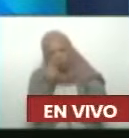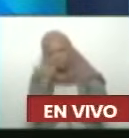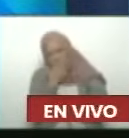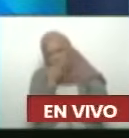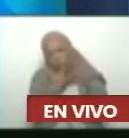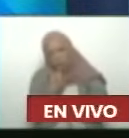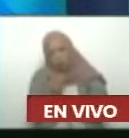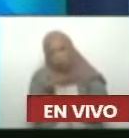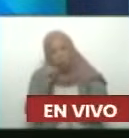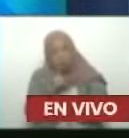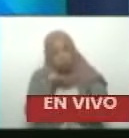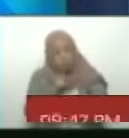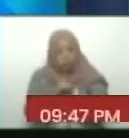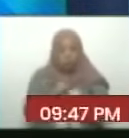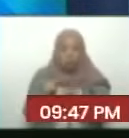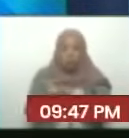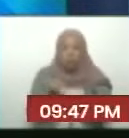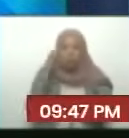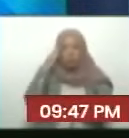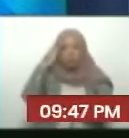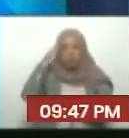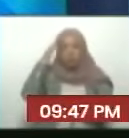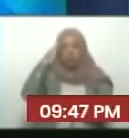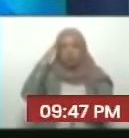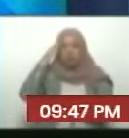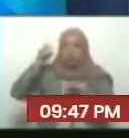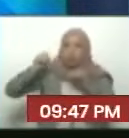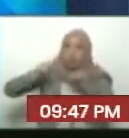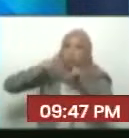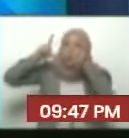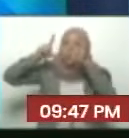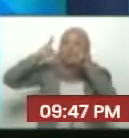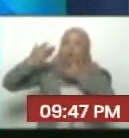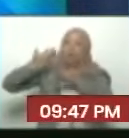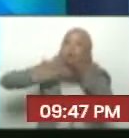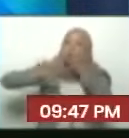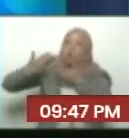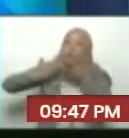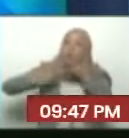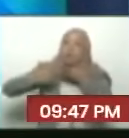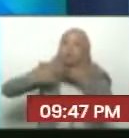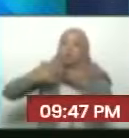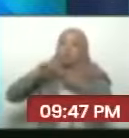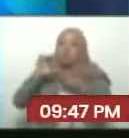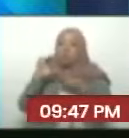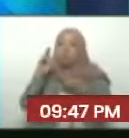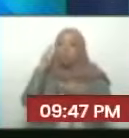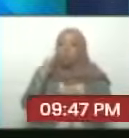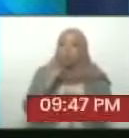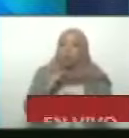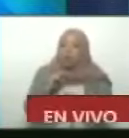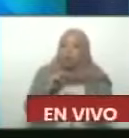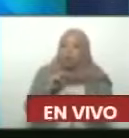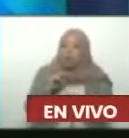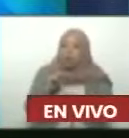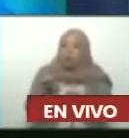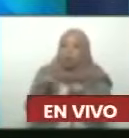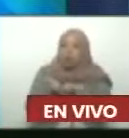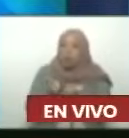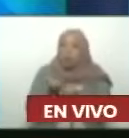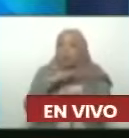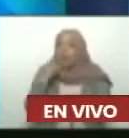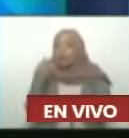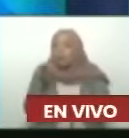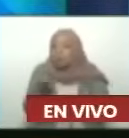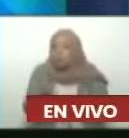especulación, pero lo que sí se sabe es la admiración mutua que había entre San Martín por Bolívar, que lo llevó hasta la